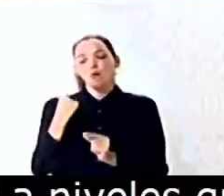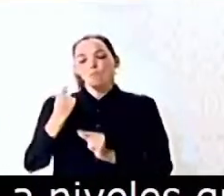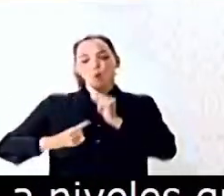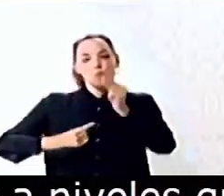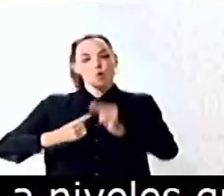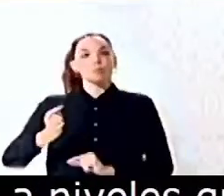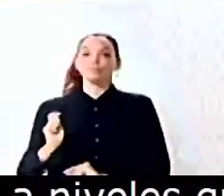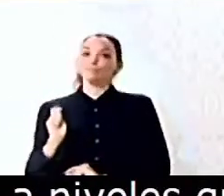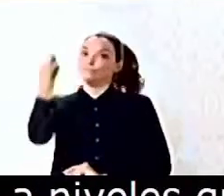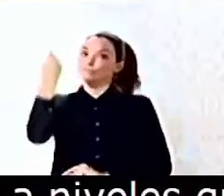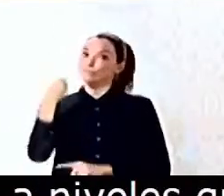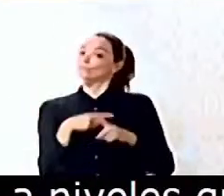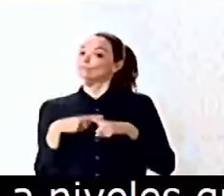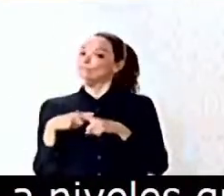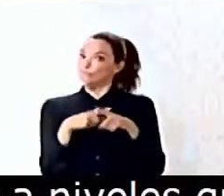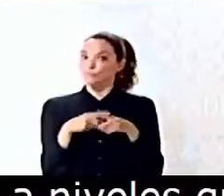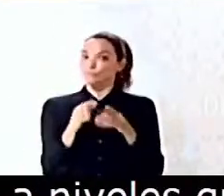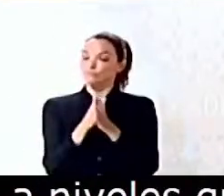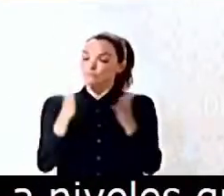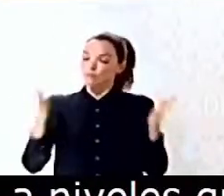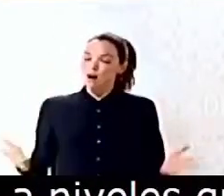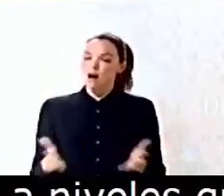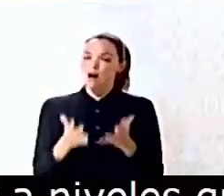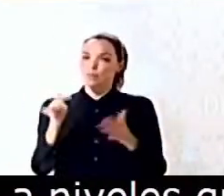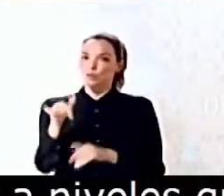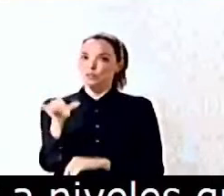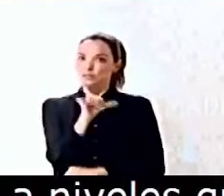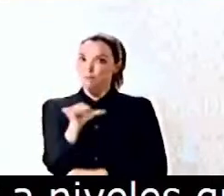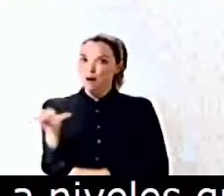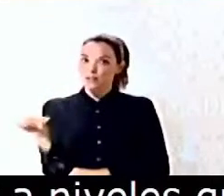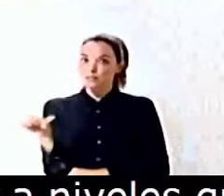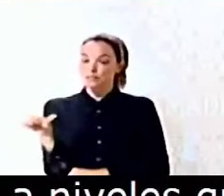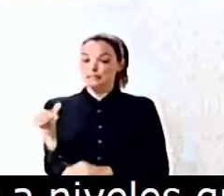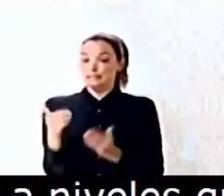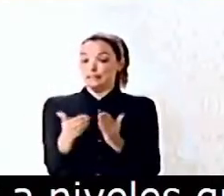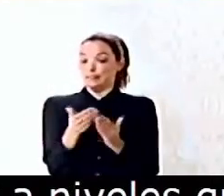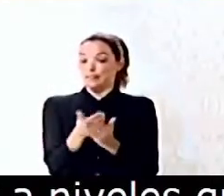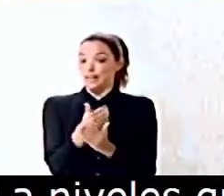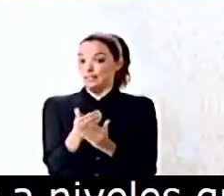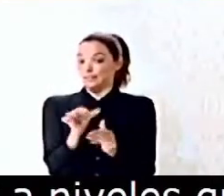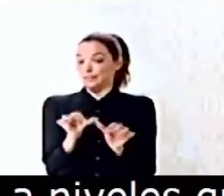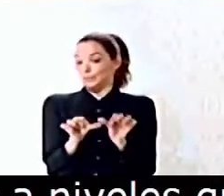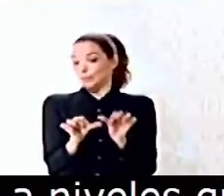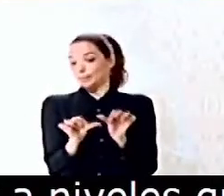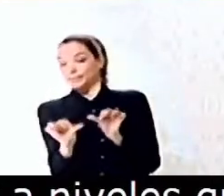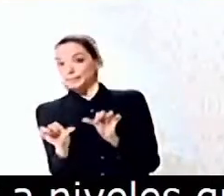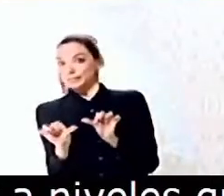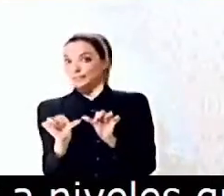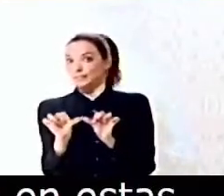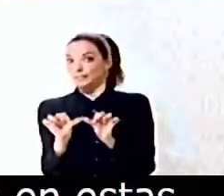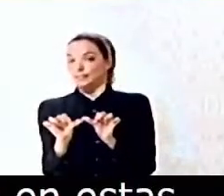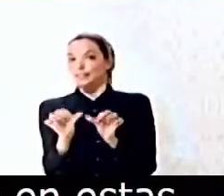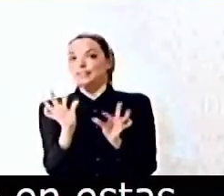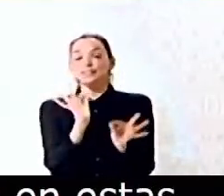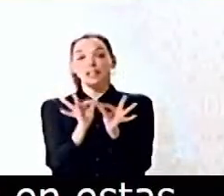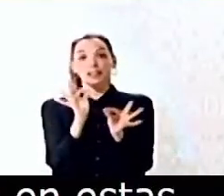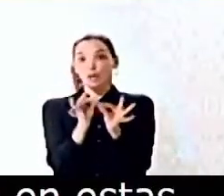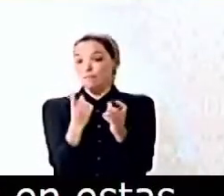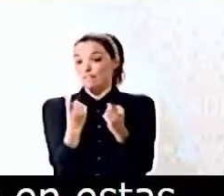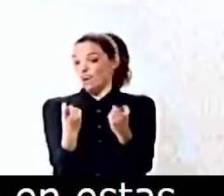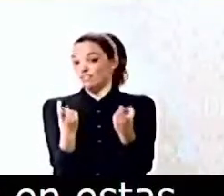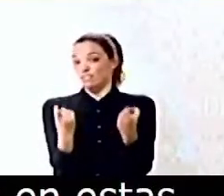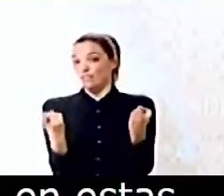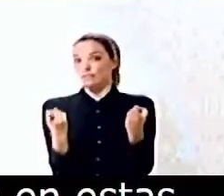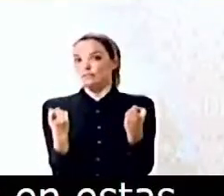todos. Y animo a que en estas semanas, en estos días que nos quedan de aquí a final del mes de septiembre,